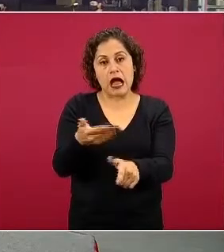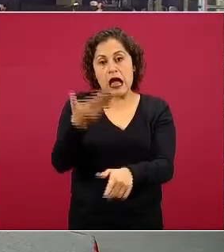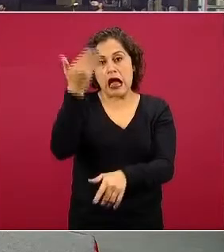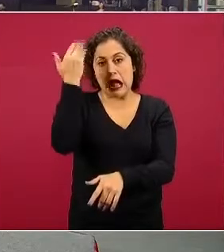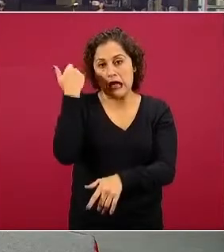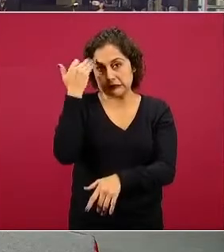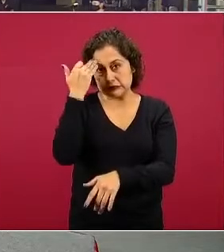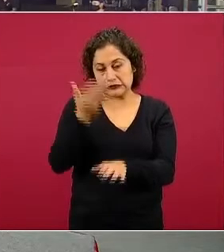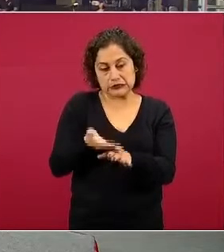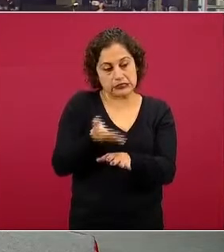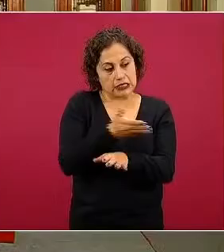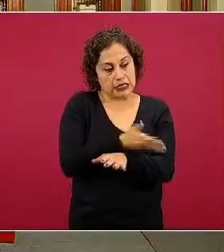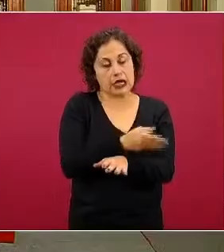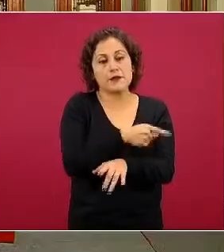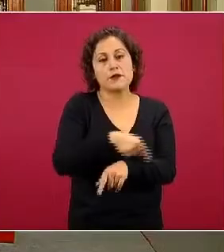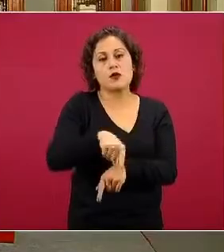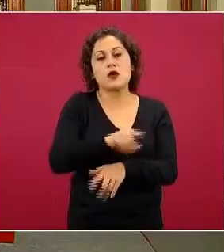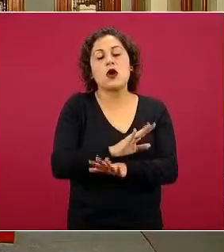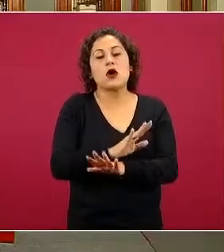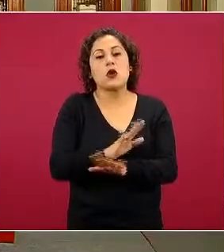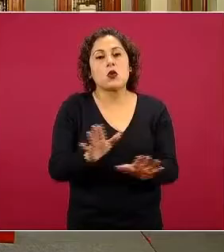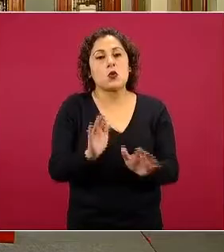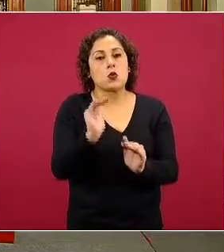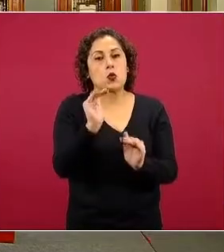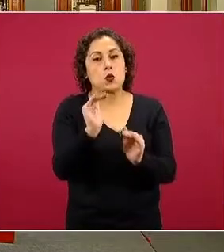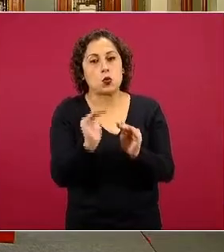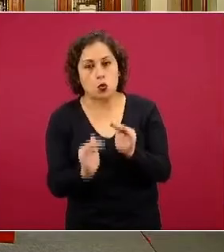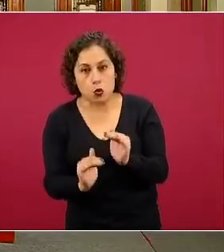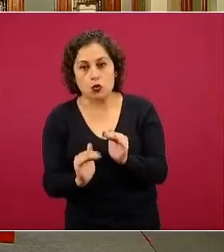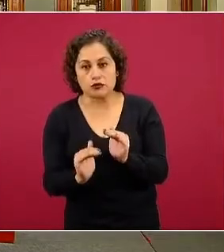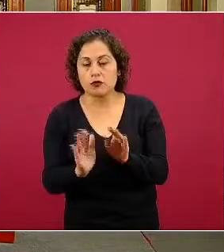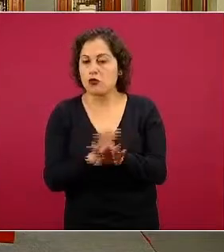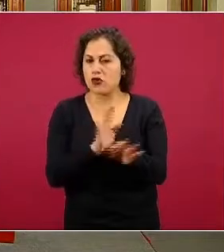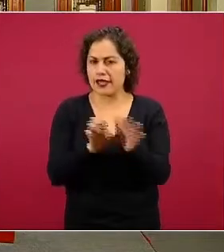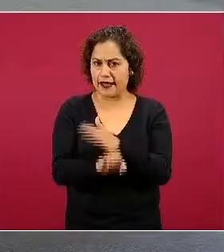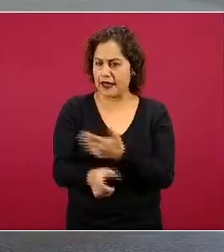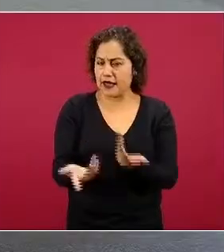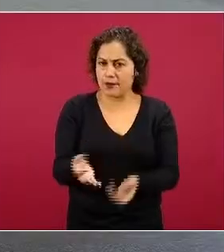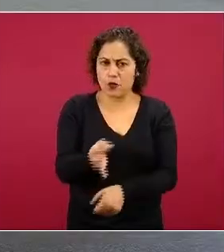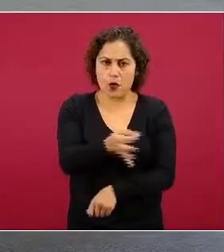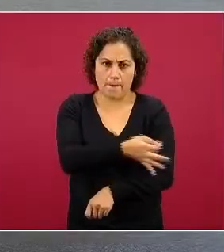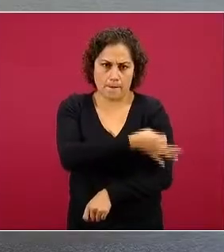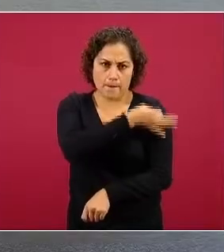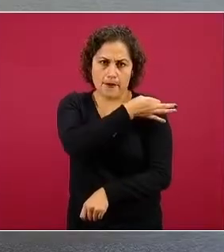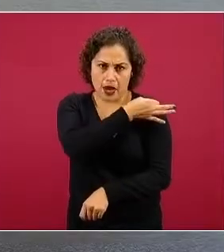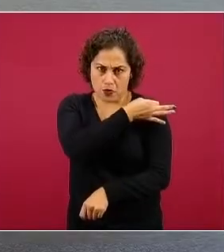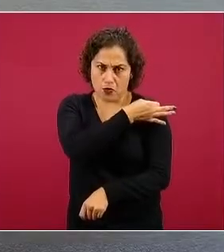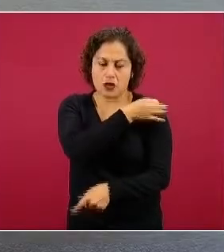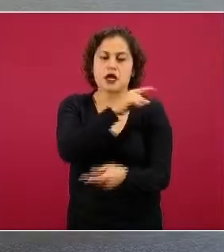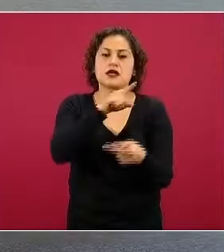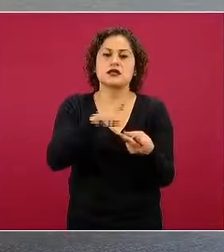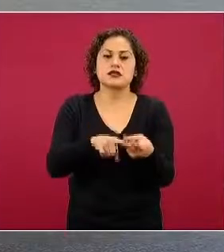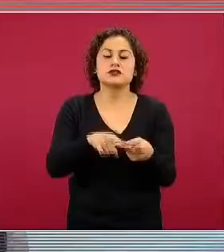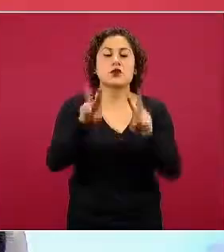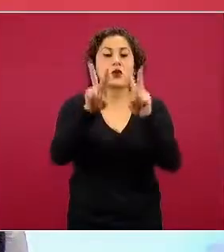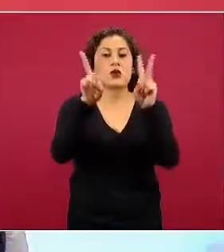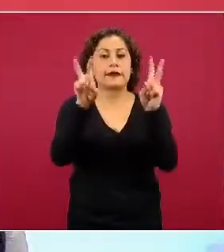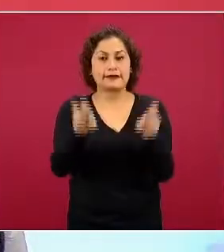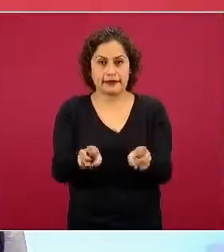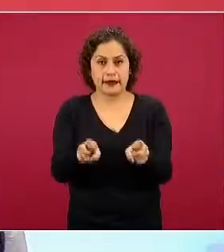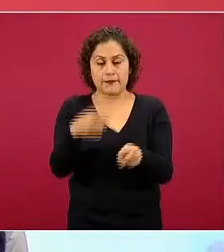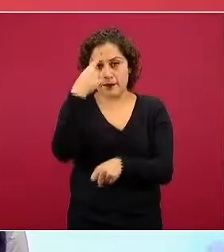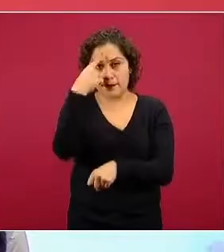velocidad. Todo lo que significa vacunación, provisión de anticoncepción,